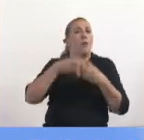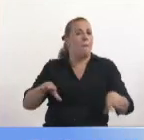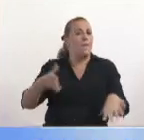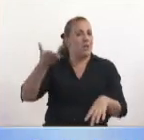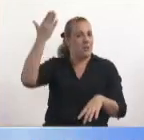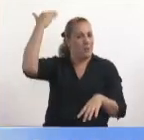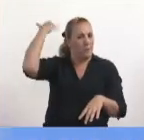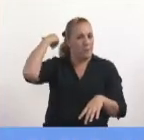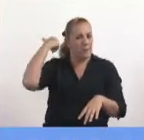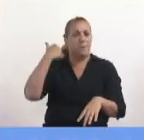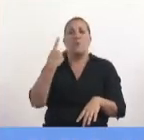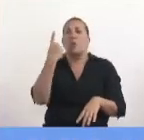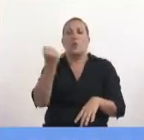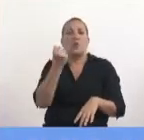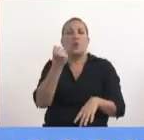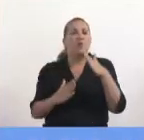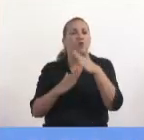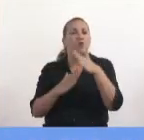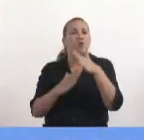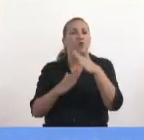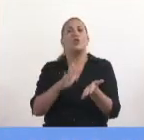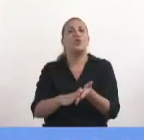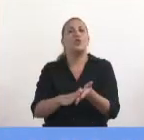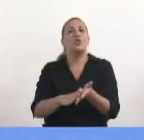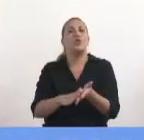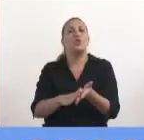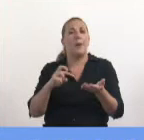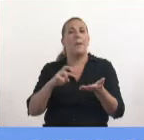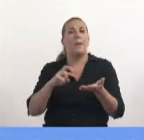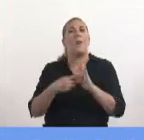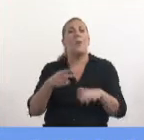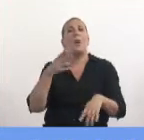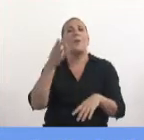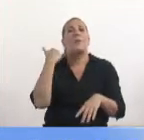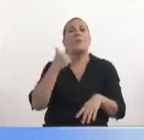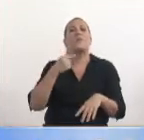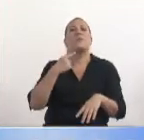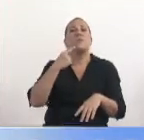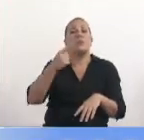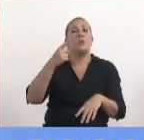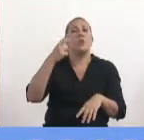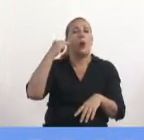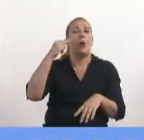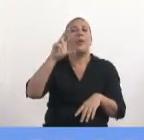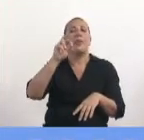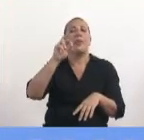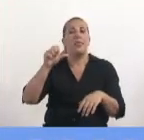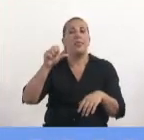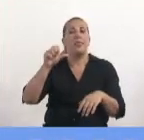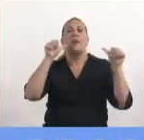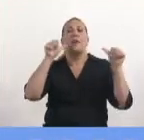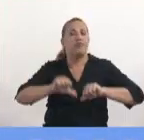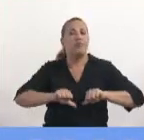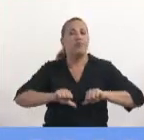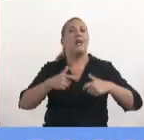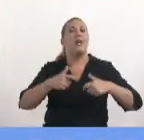para atrás, pero hay un hecho fundamental que es con la crisis del 29, del 30, la caída de las exportaciones de la